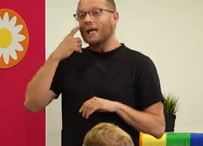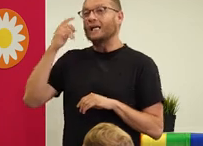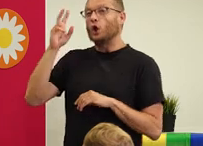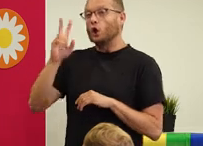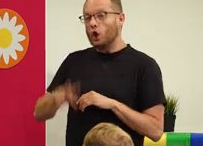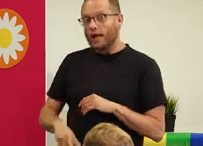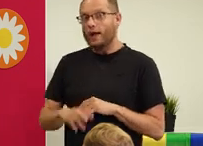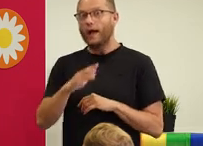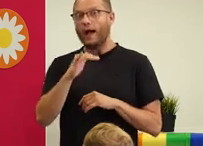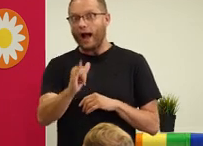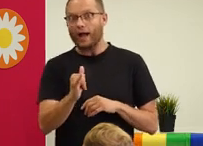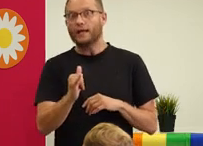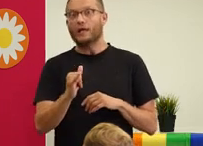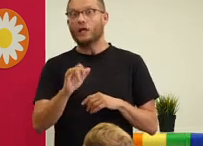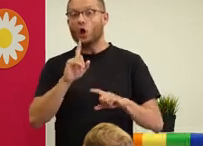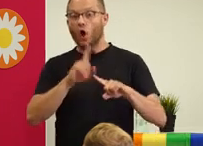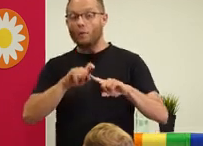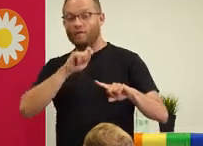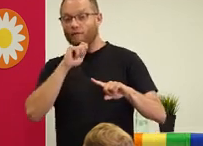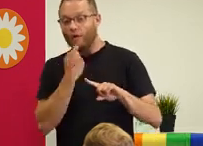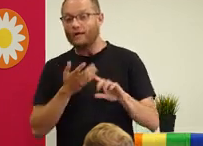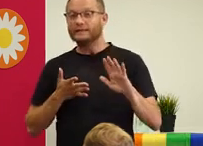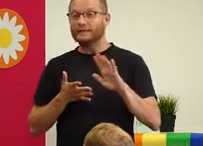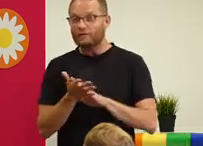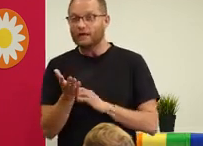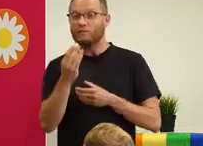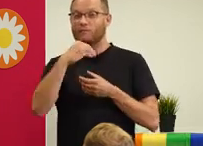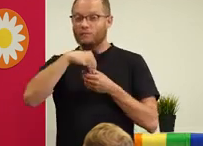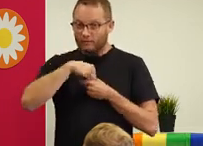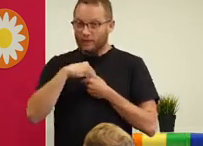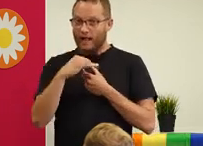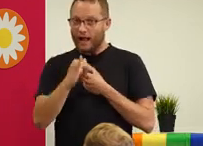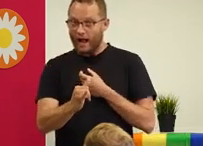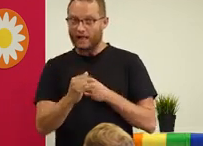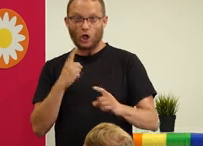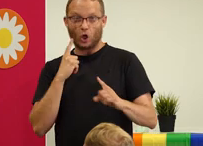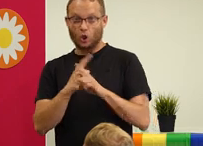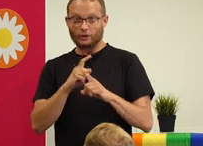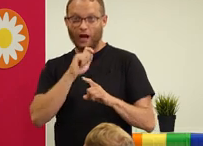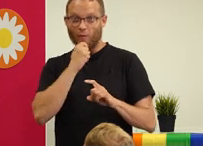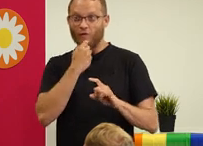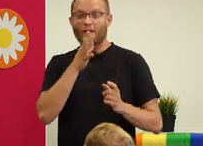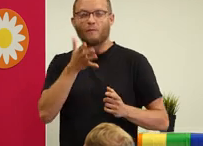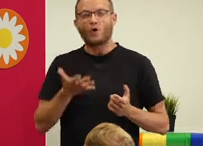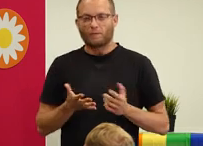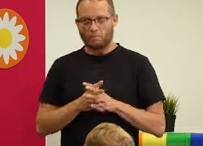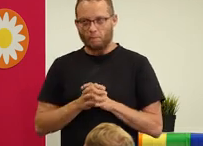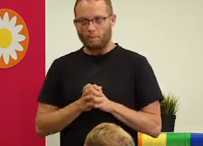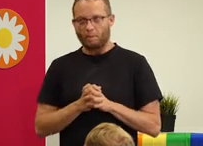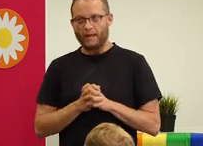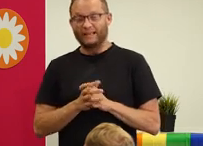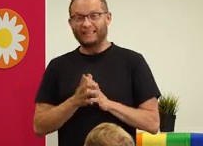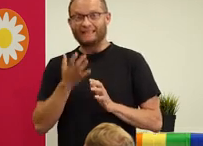reconocer que existe la homofobia es intrínsecamente un acto antihomofóbico, porque